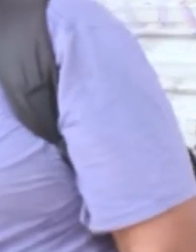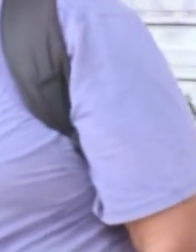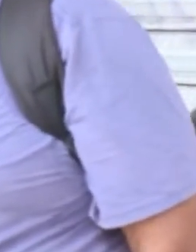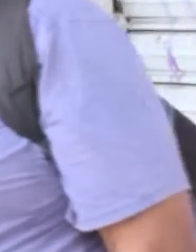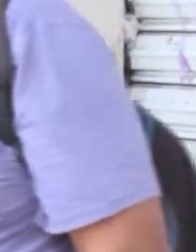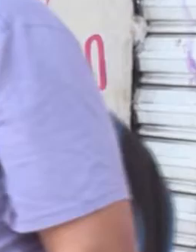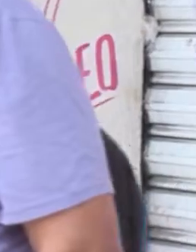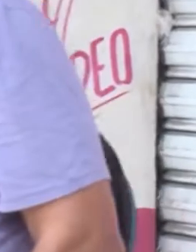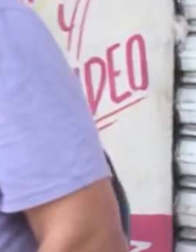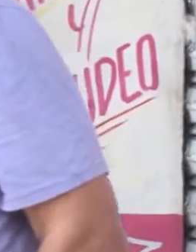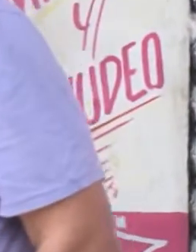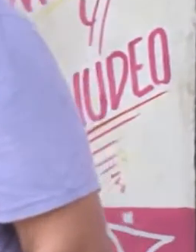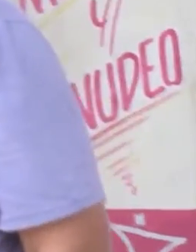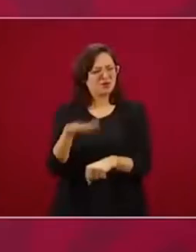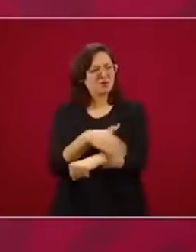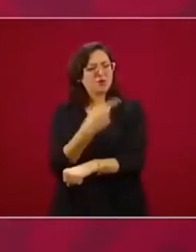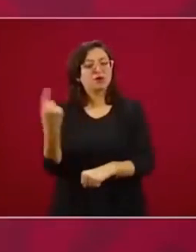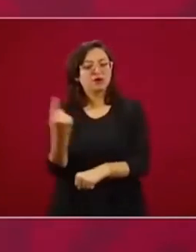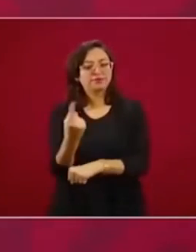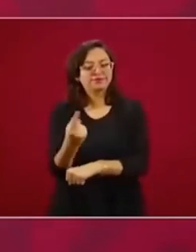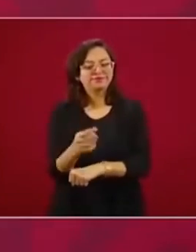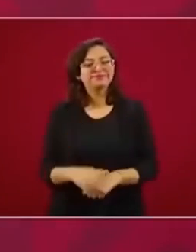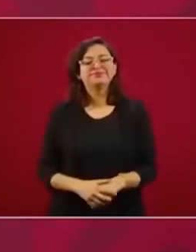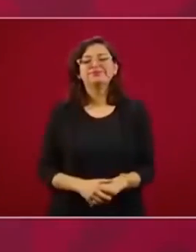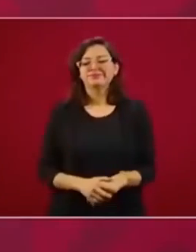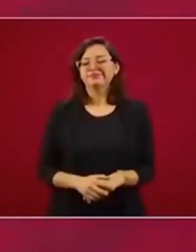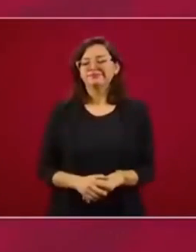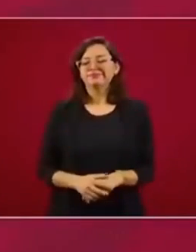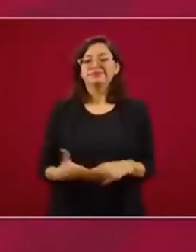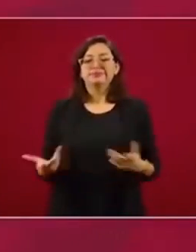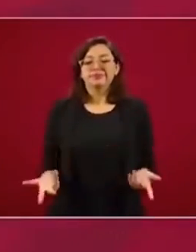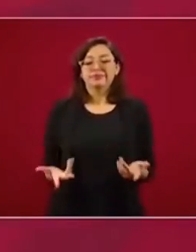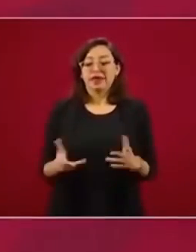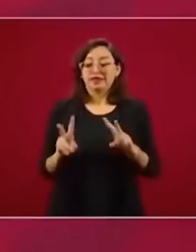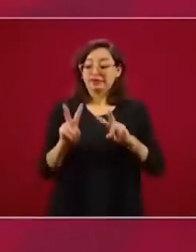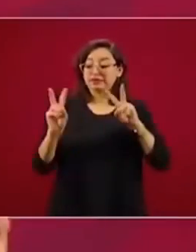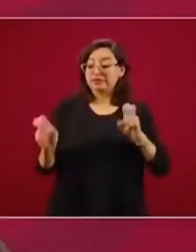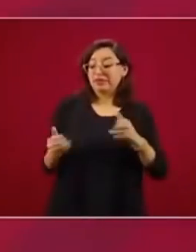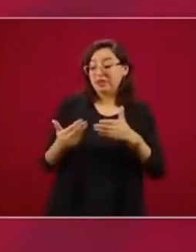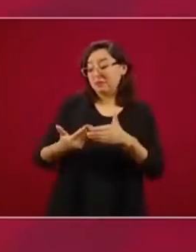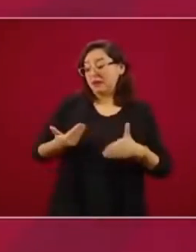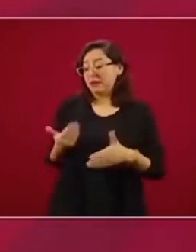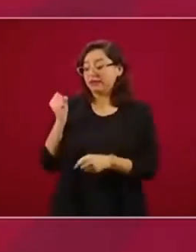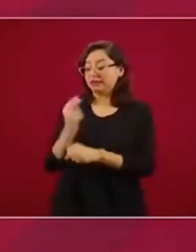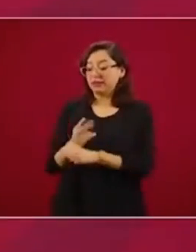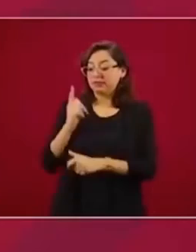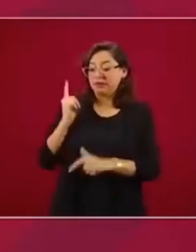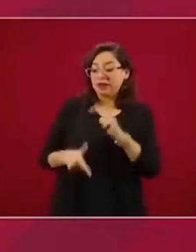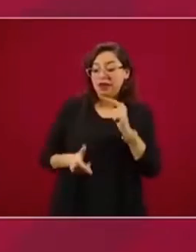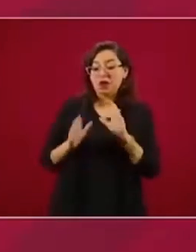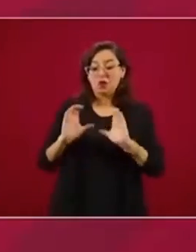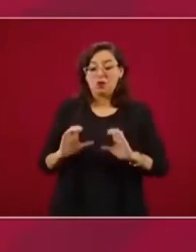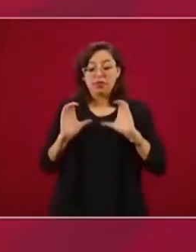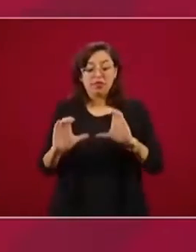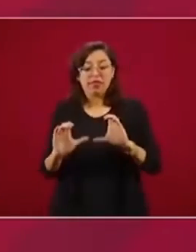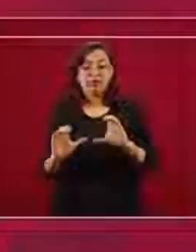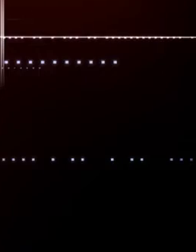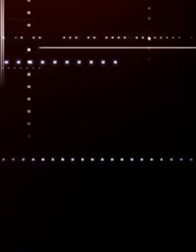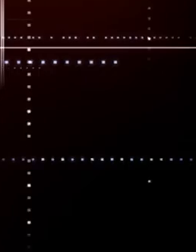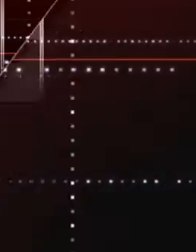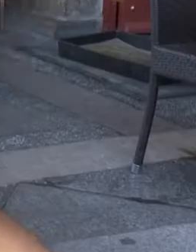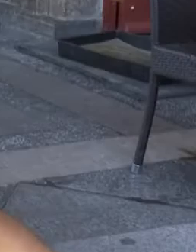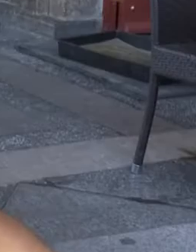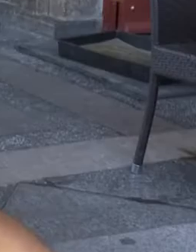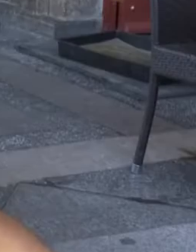estados muestran cosas diferentes algo que atribuyen en gran medida a la falta de pruebas de detección por parte de la administración central